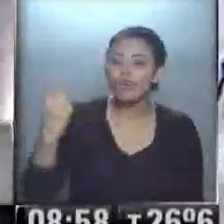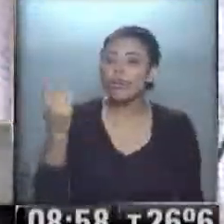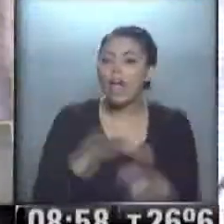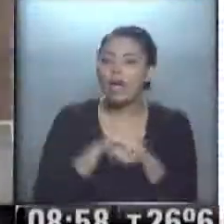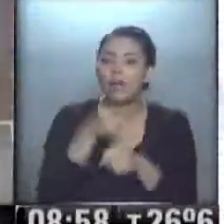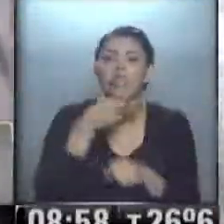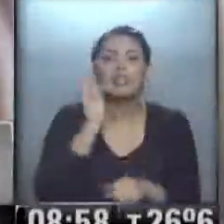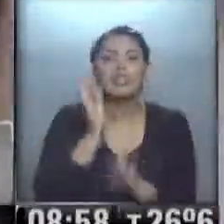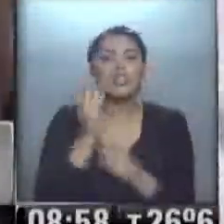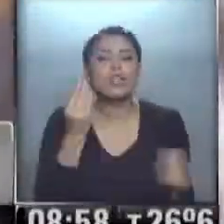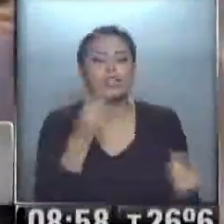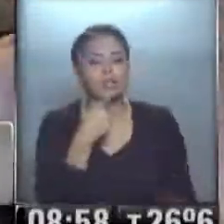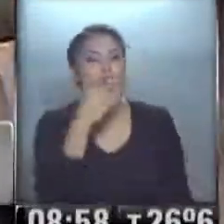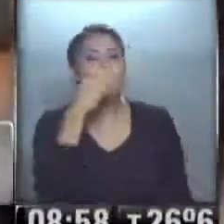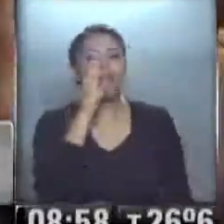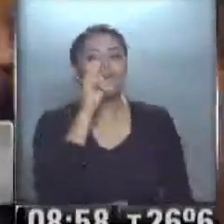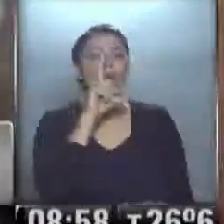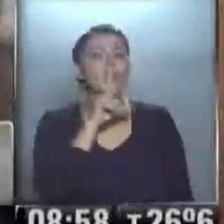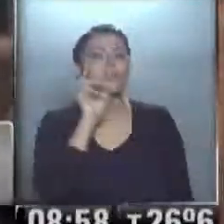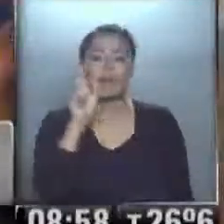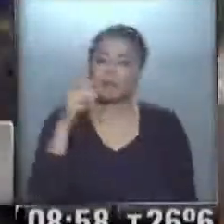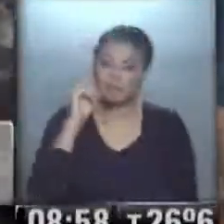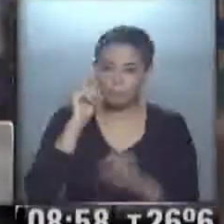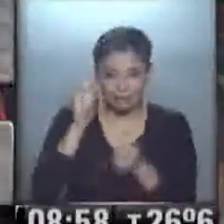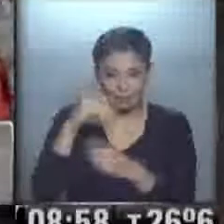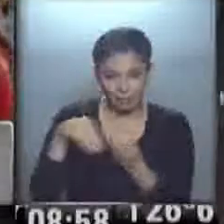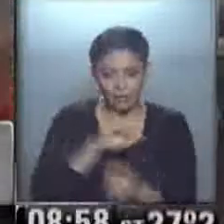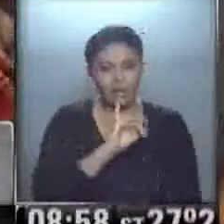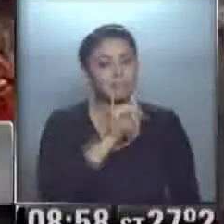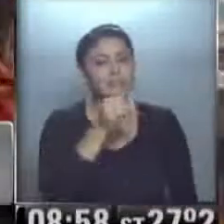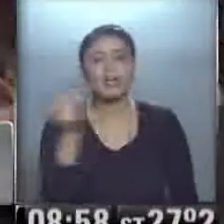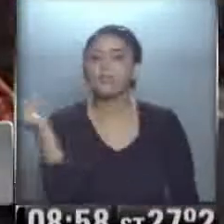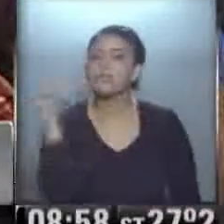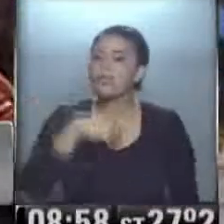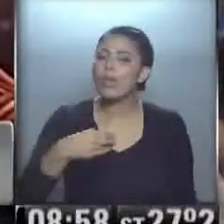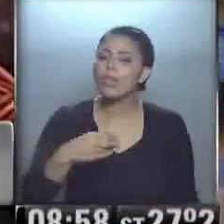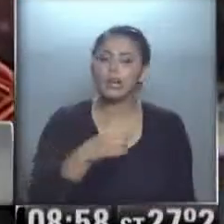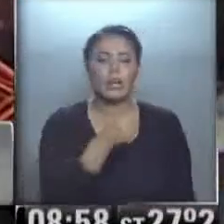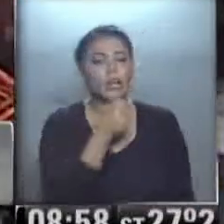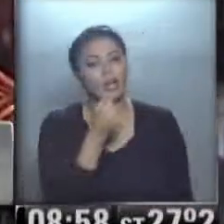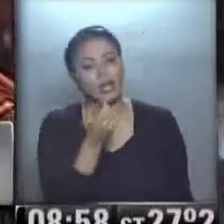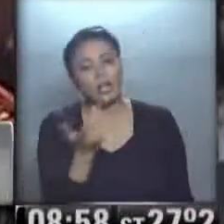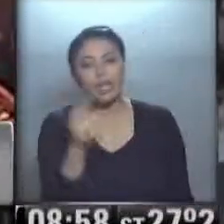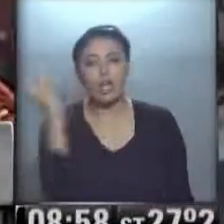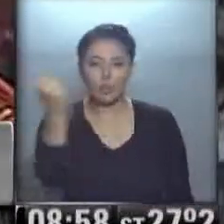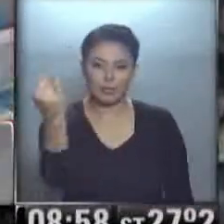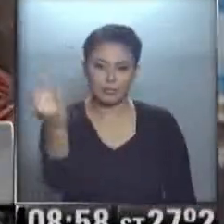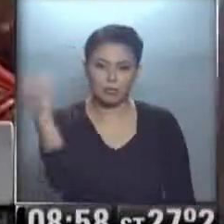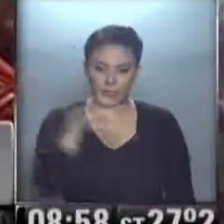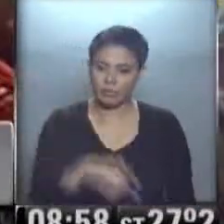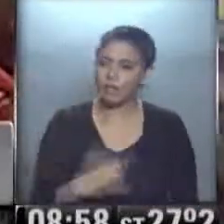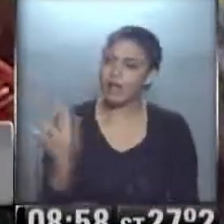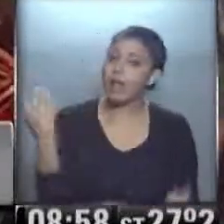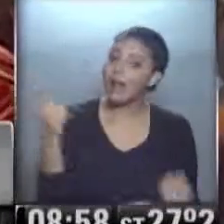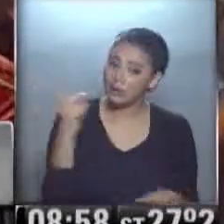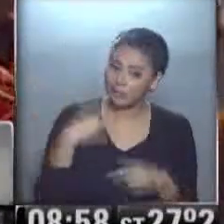amigo que viaja donde viaja amigos a motivar a ver a la familia se vuelve jueves se